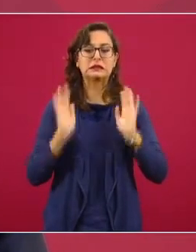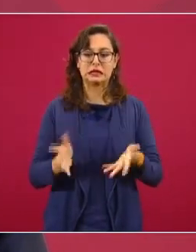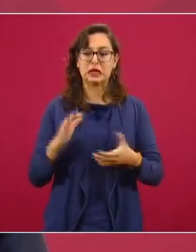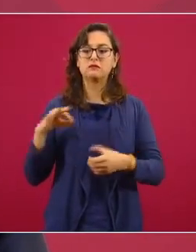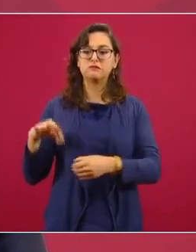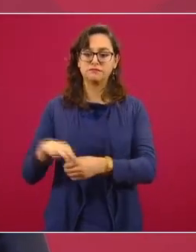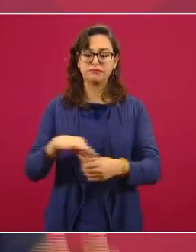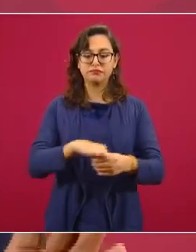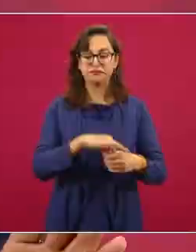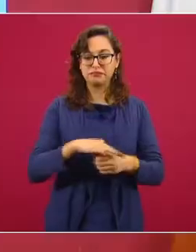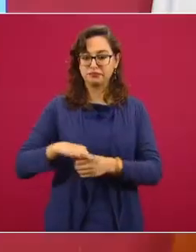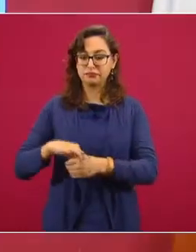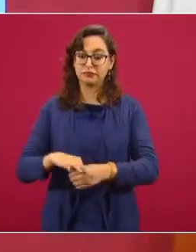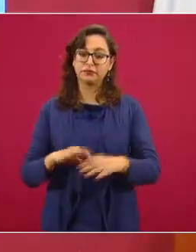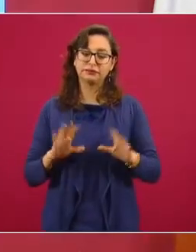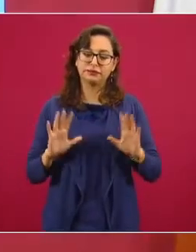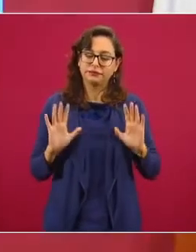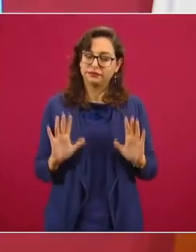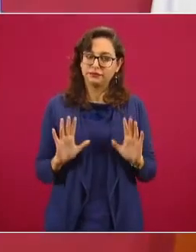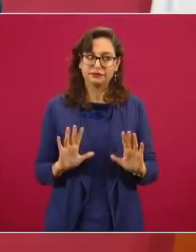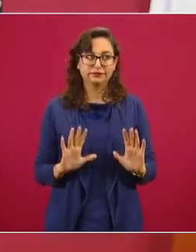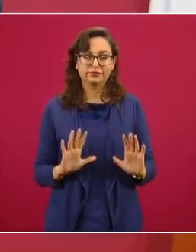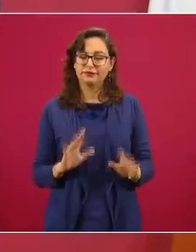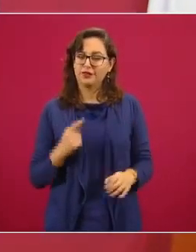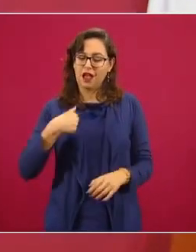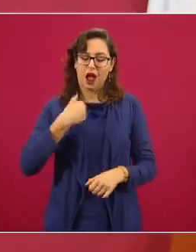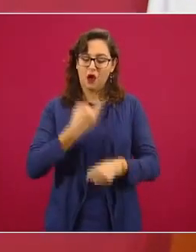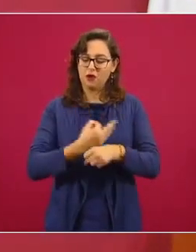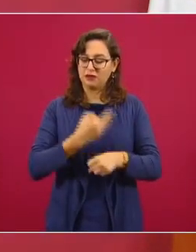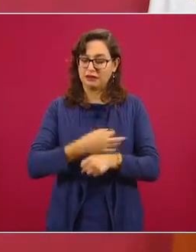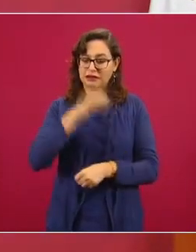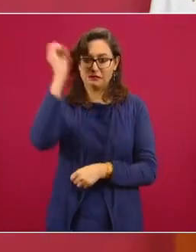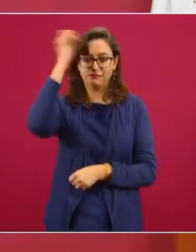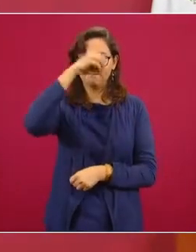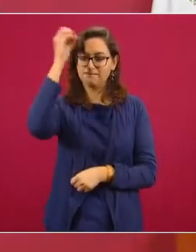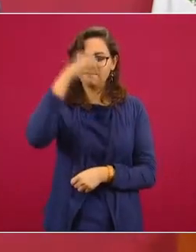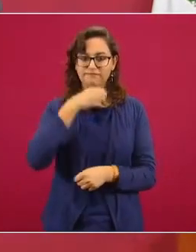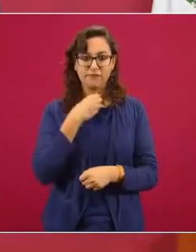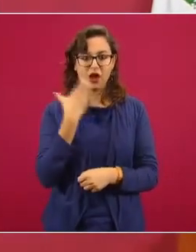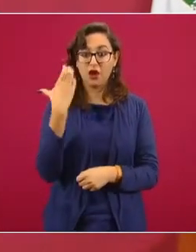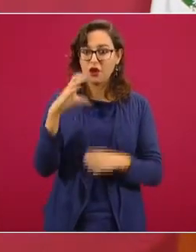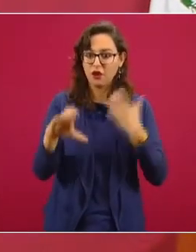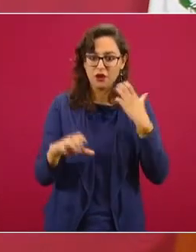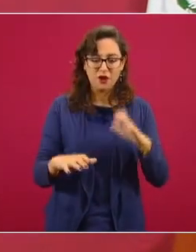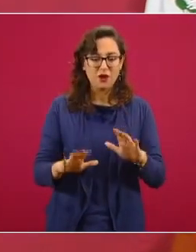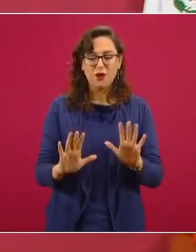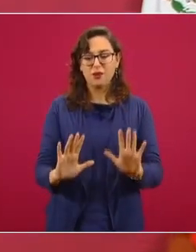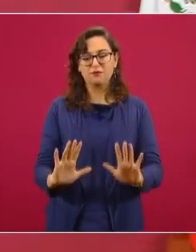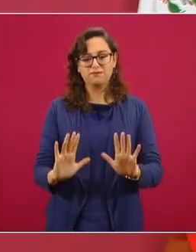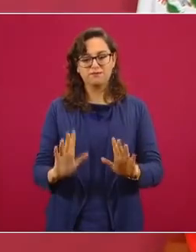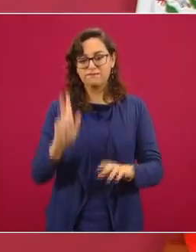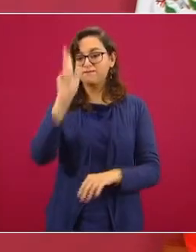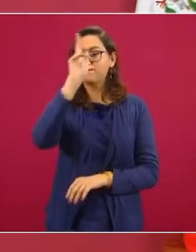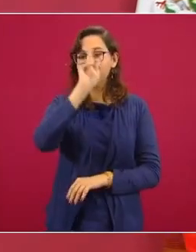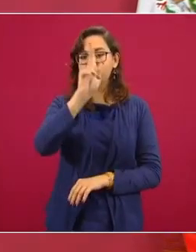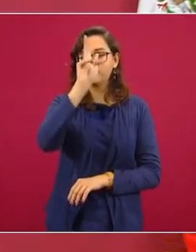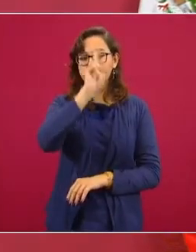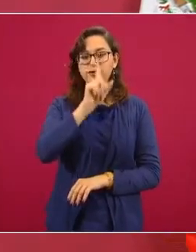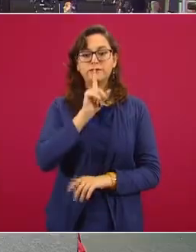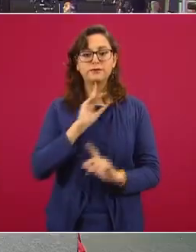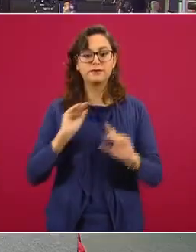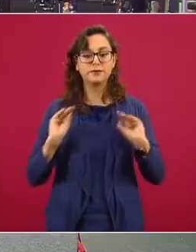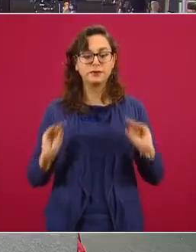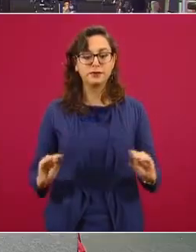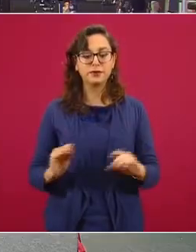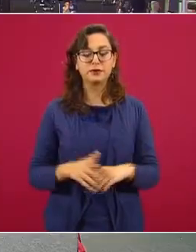en Estados Unidos. Entonces, es mejor esperarnos y ser prudentes. Ya